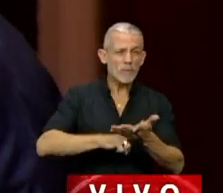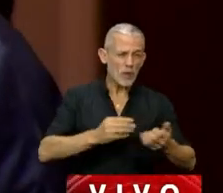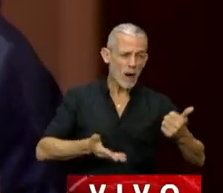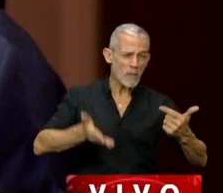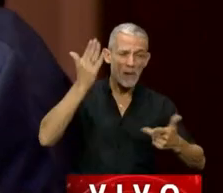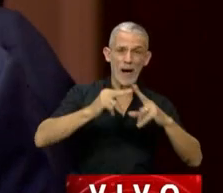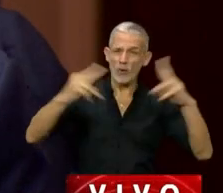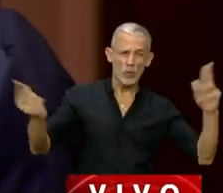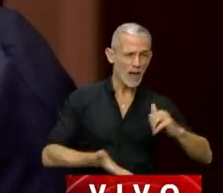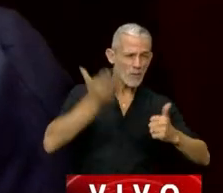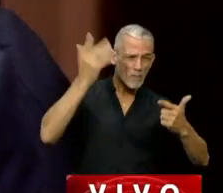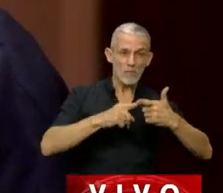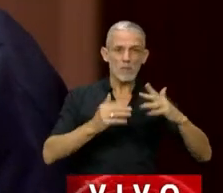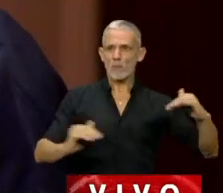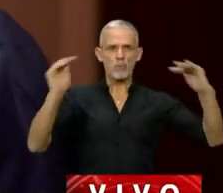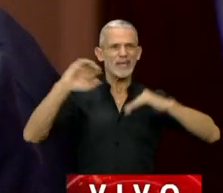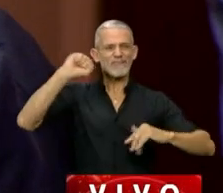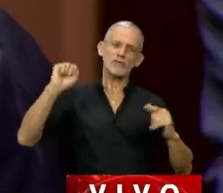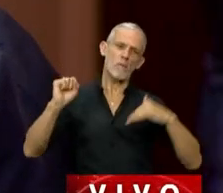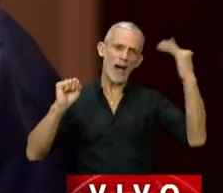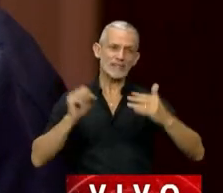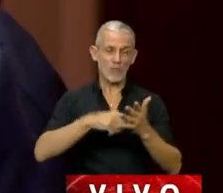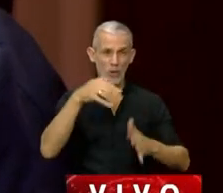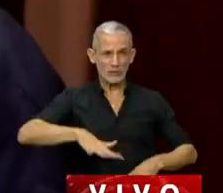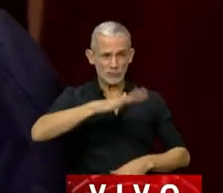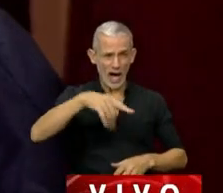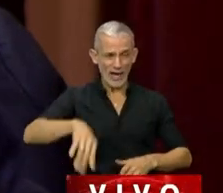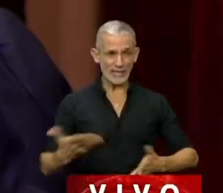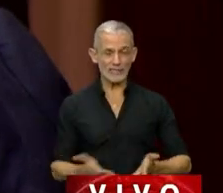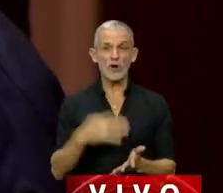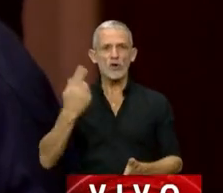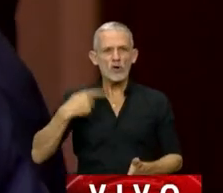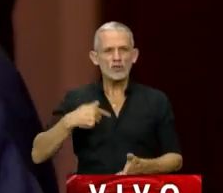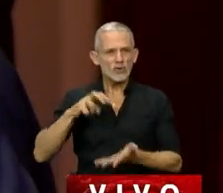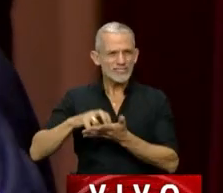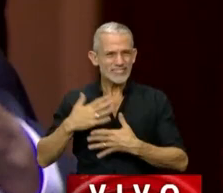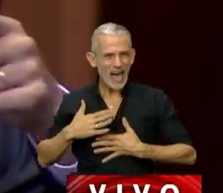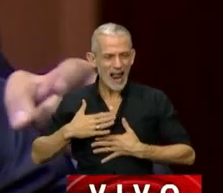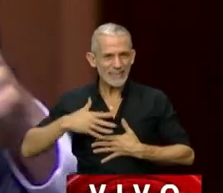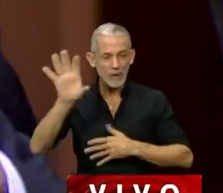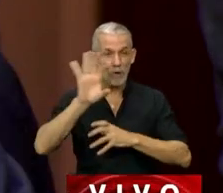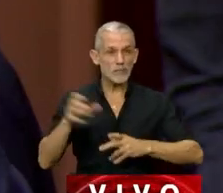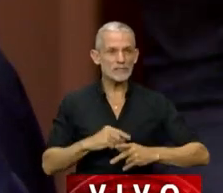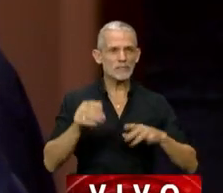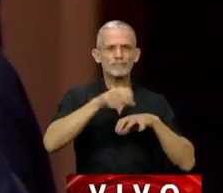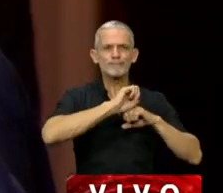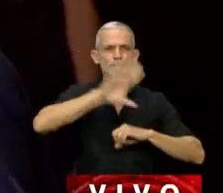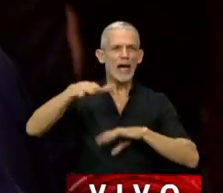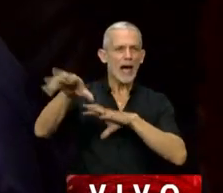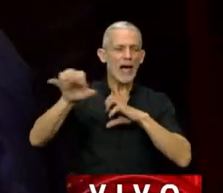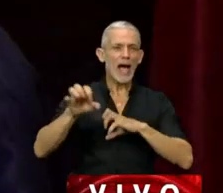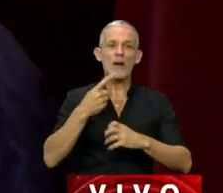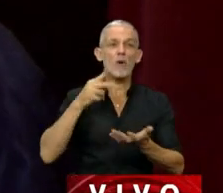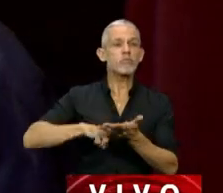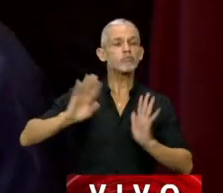suben autopistas, todo sube por encima de la inflación en la Ciudad de Buenos Aires. Nosotros, en cambio, tenemos al sector agropecuario exento